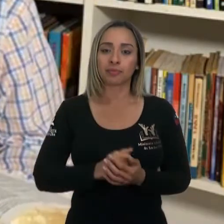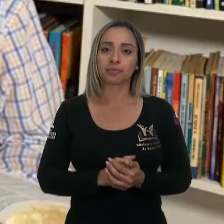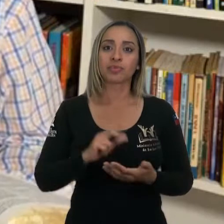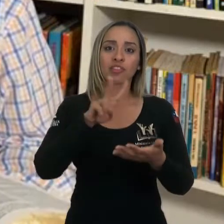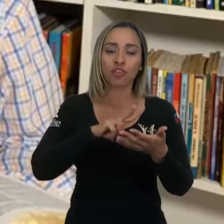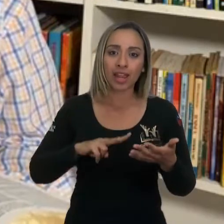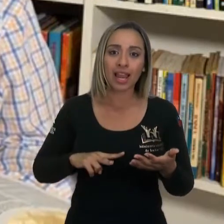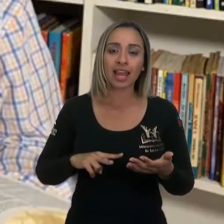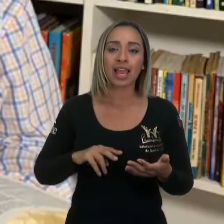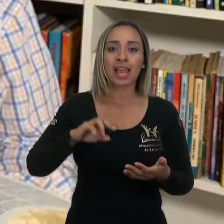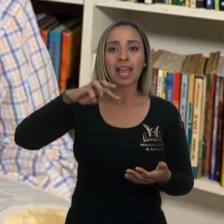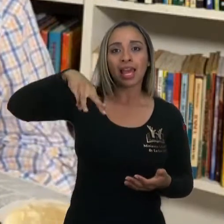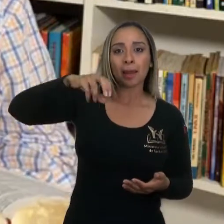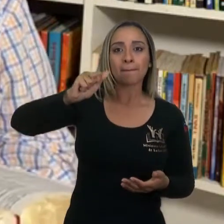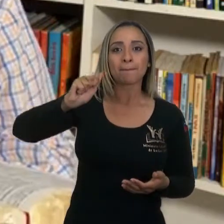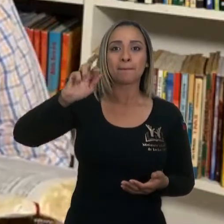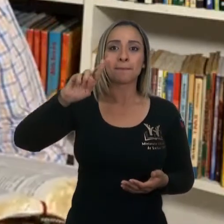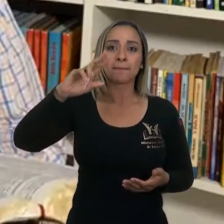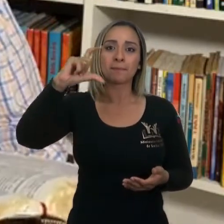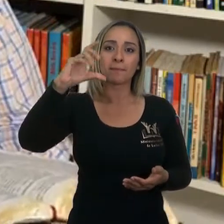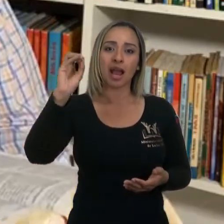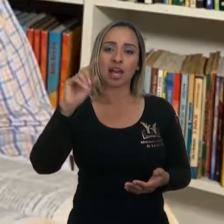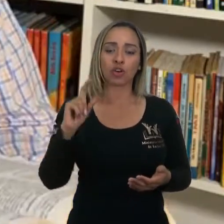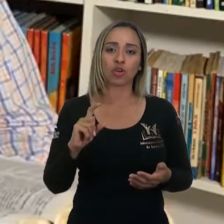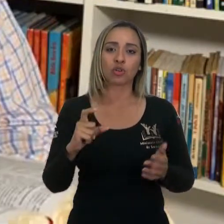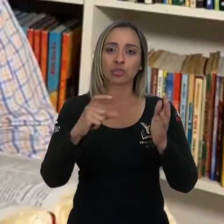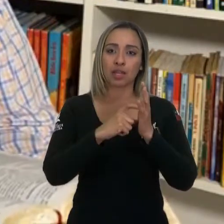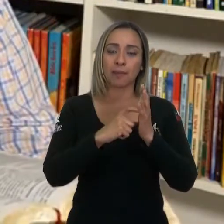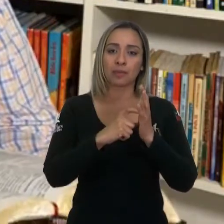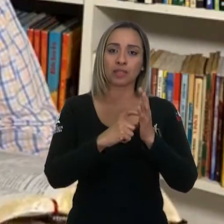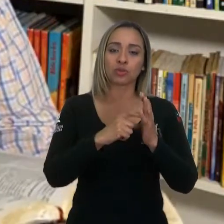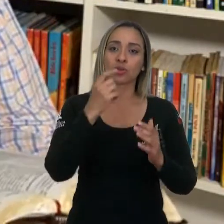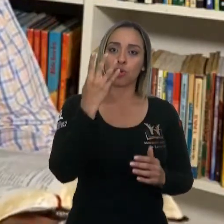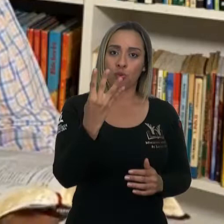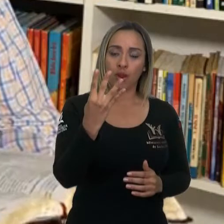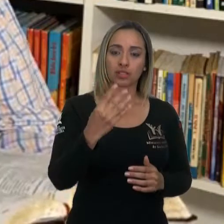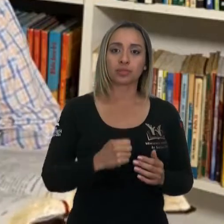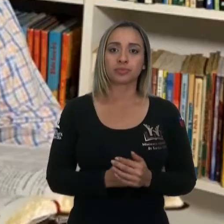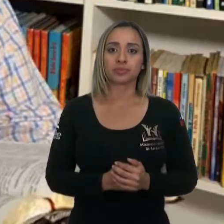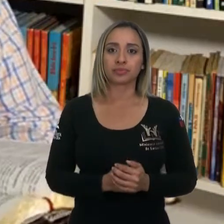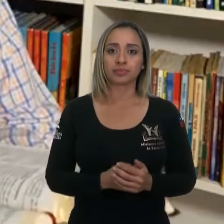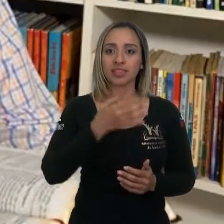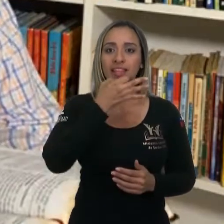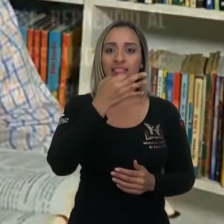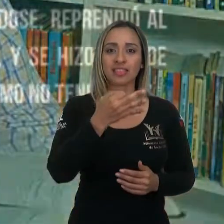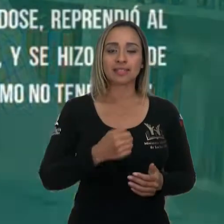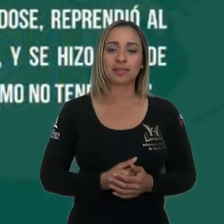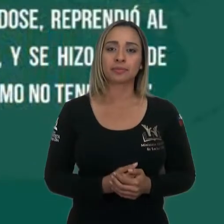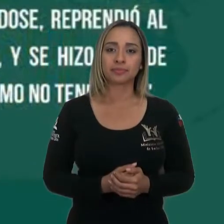texto de San Marcos capítulo 4 versículos 35 en adelante. Dice así.